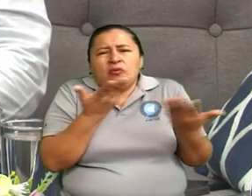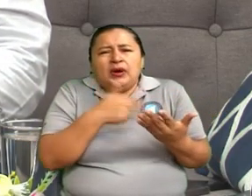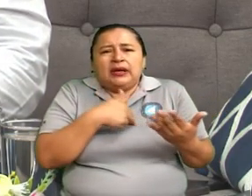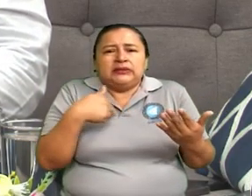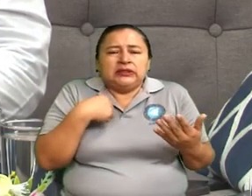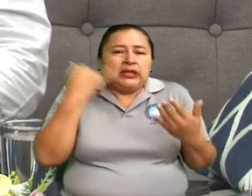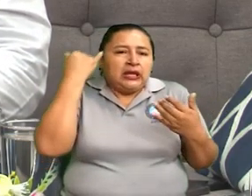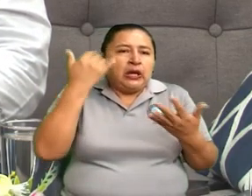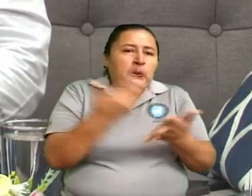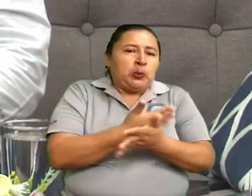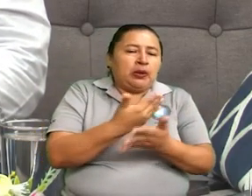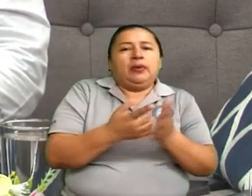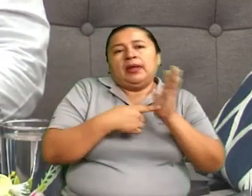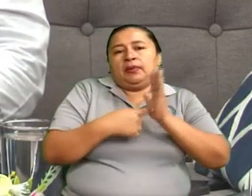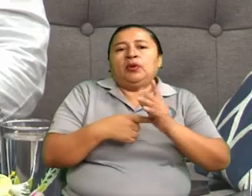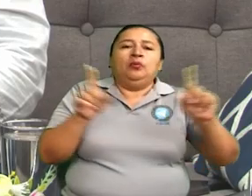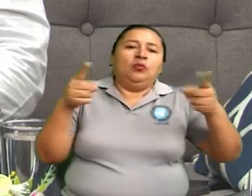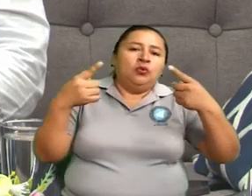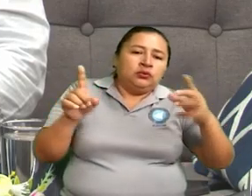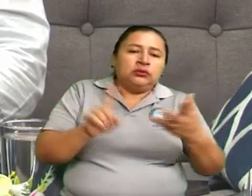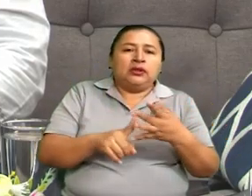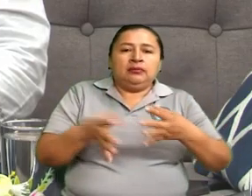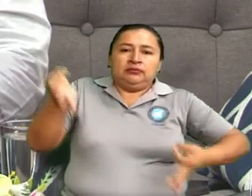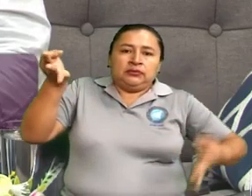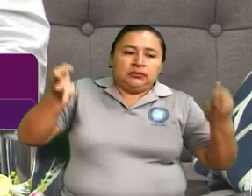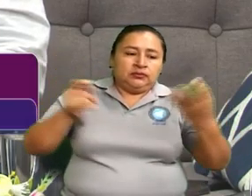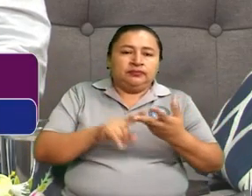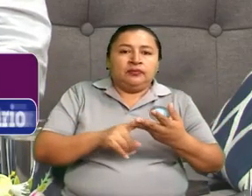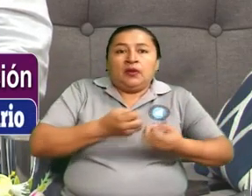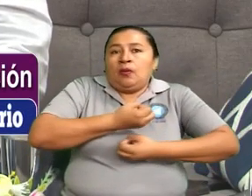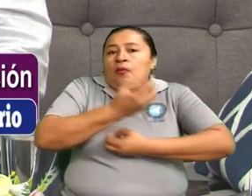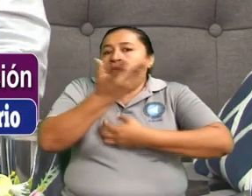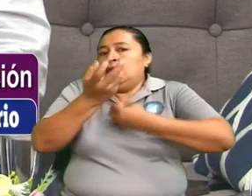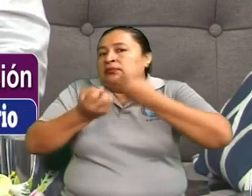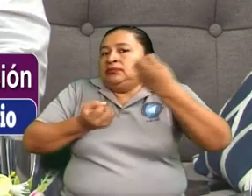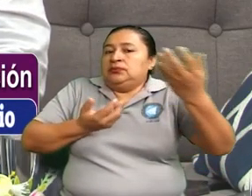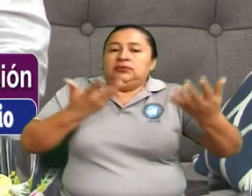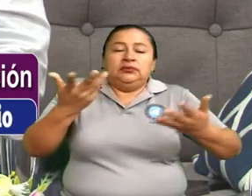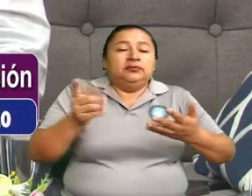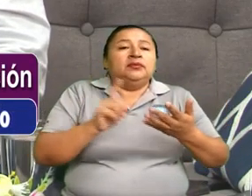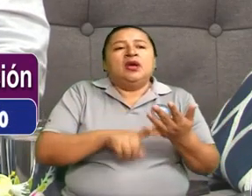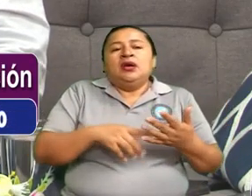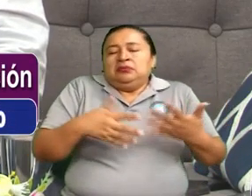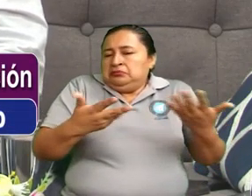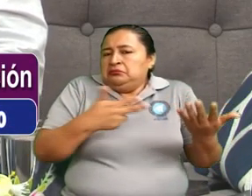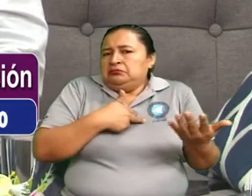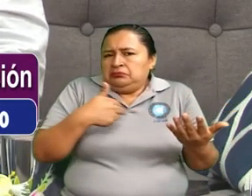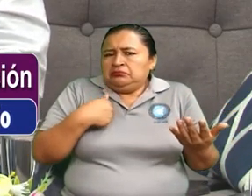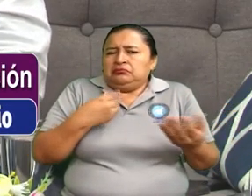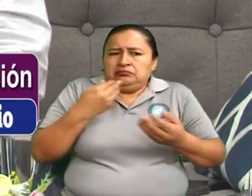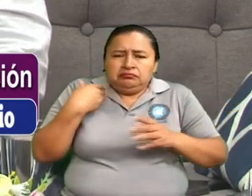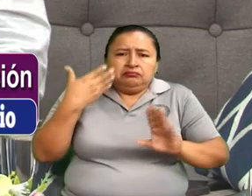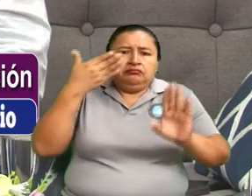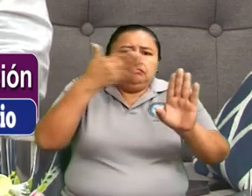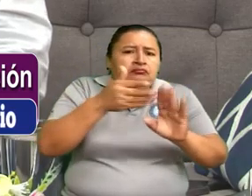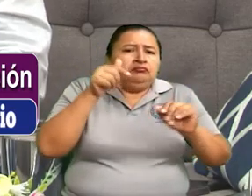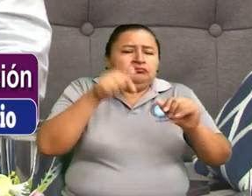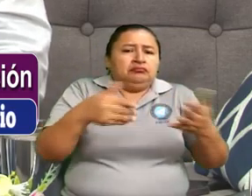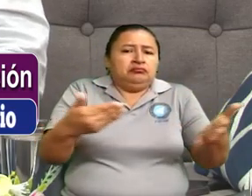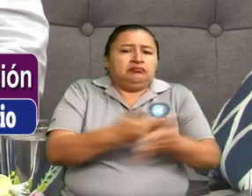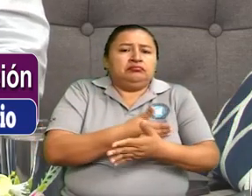música, danza, de crear poesía. Entonces, estamos llegando a incursionar esas